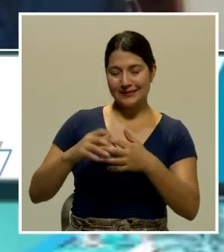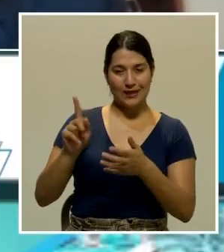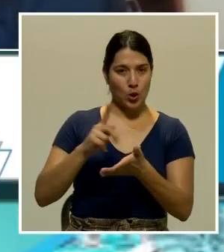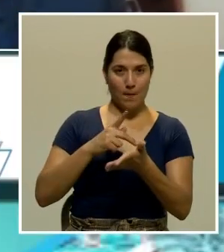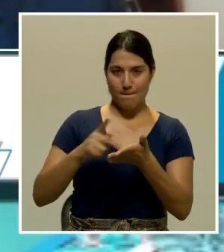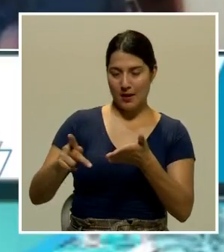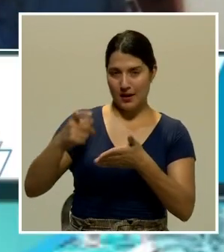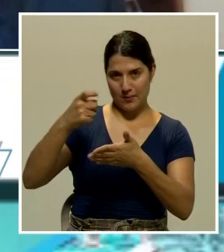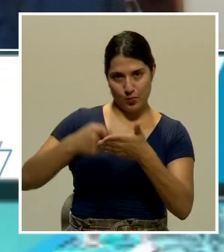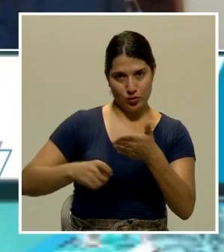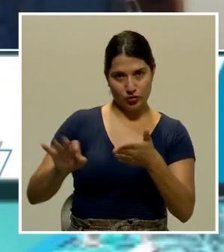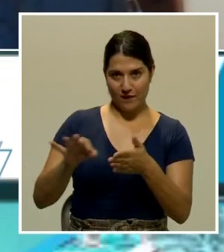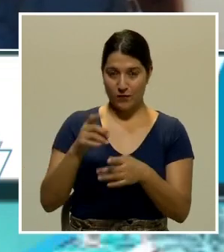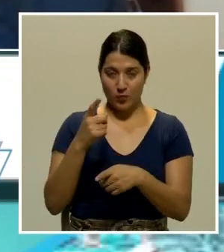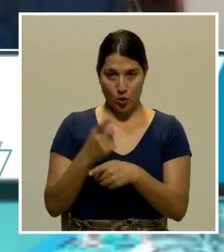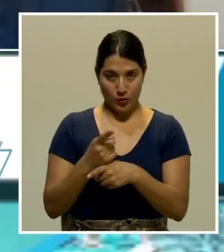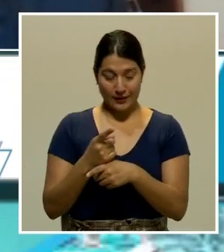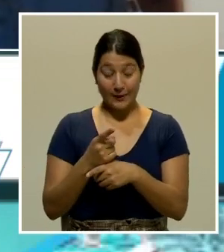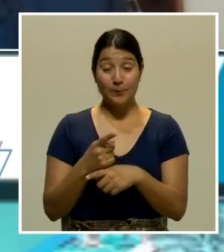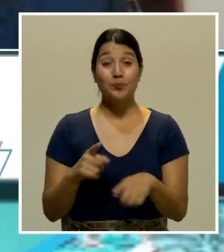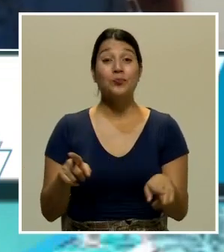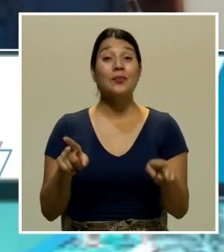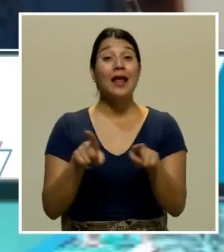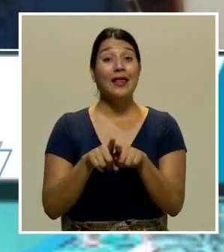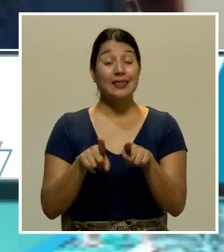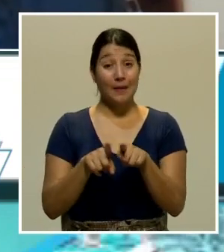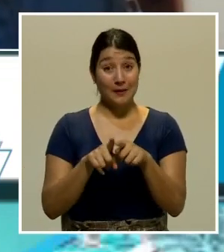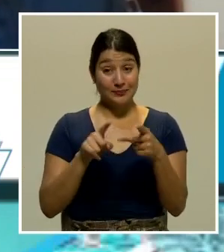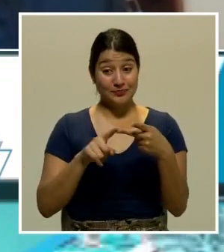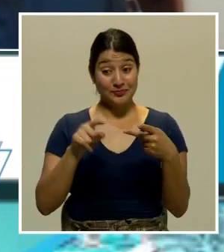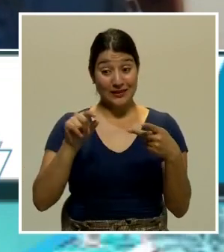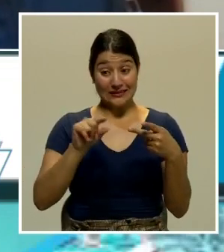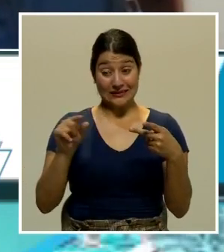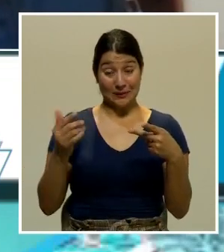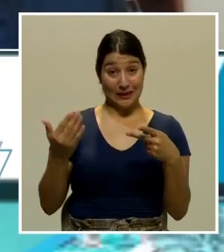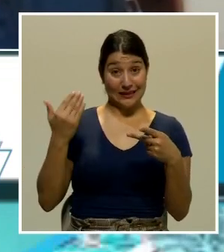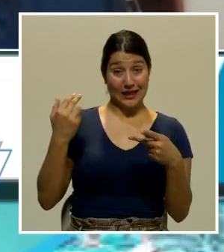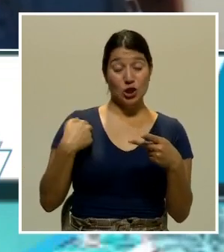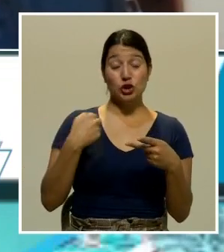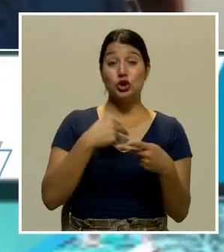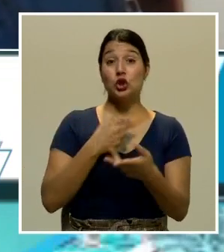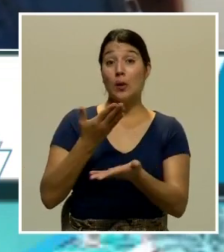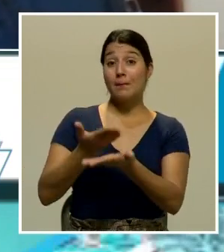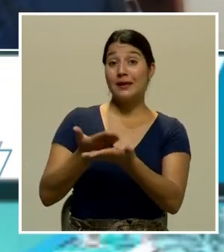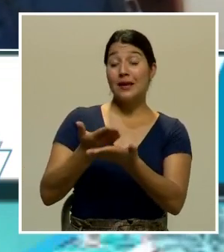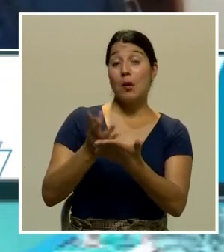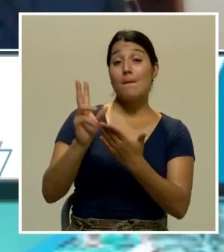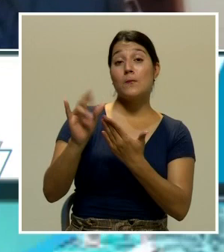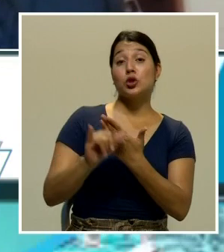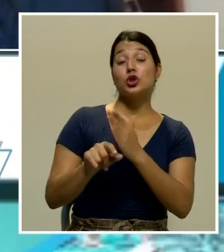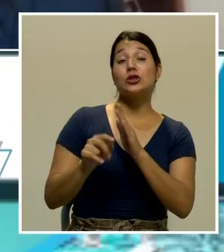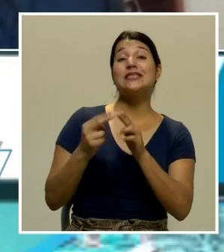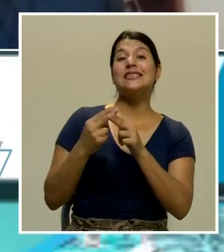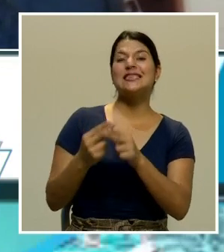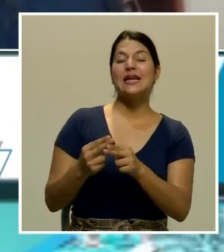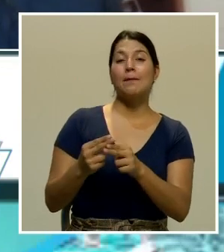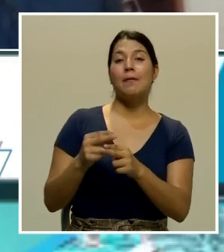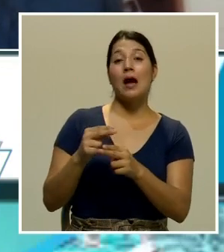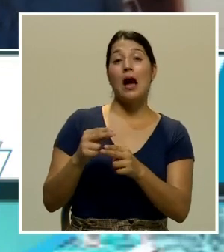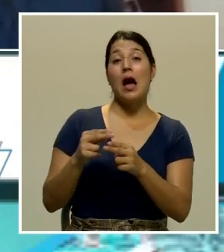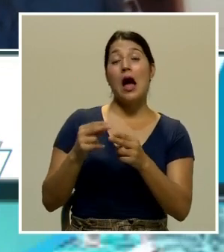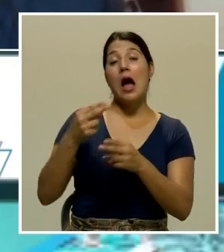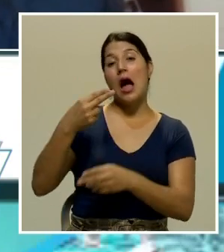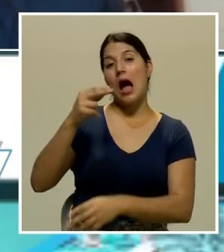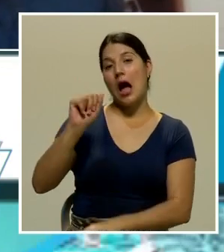territorio nacional. Y luego, esta semana anterior presentamos un proyecto que se llama Hacienda Digital. Es un